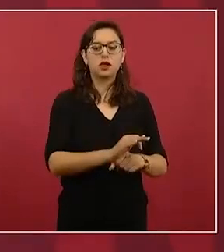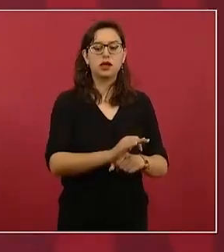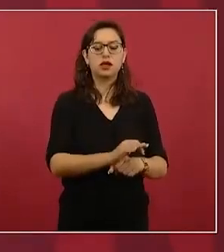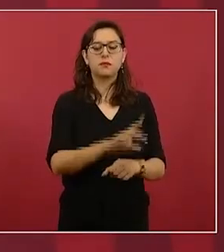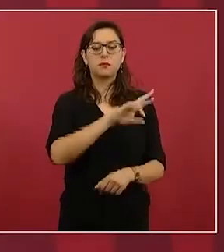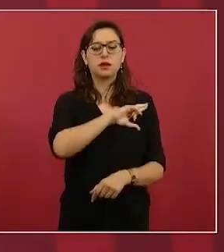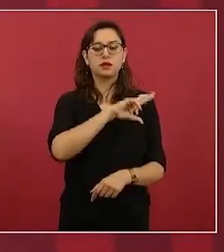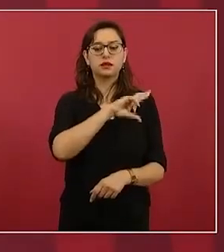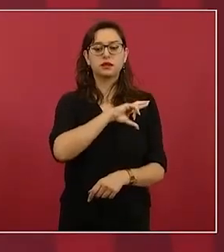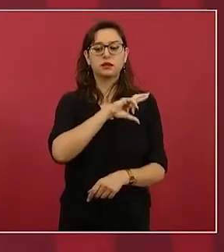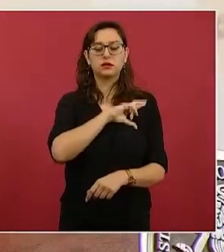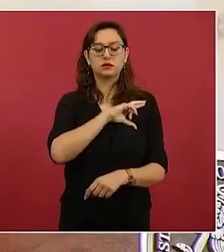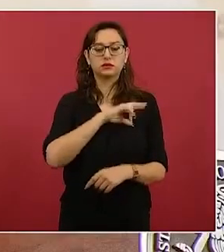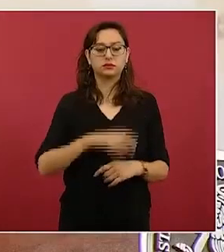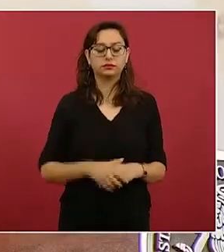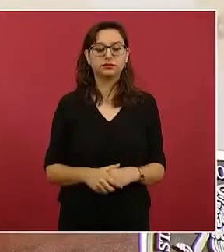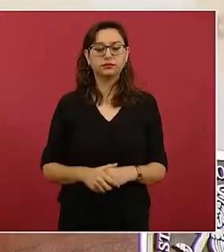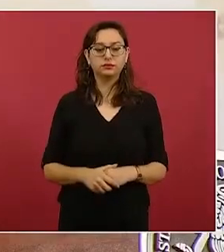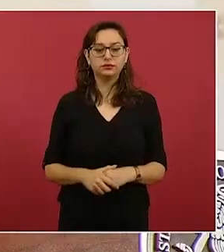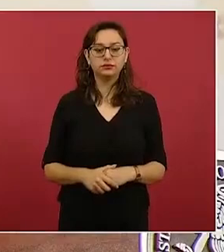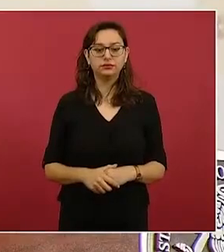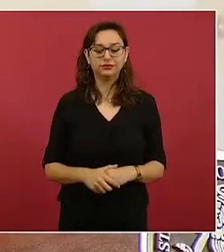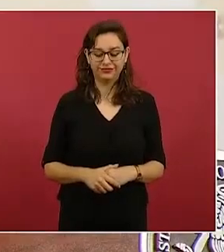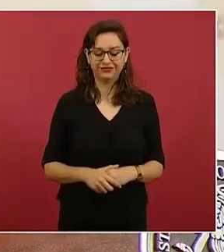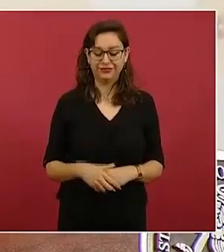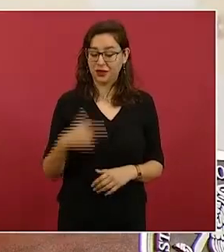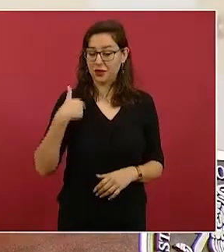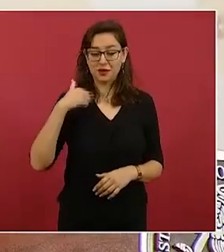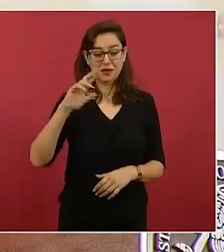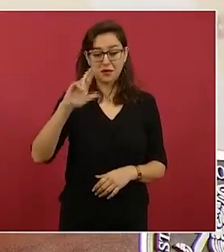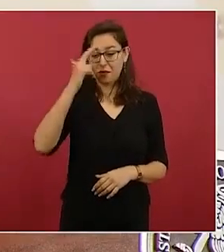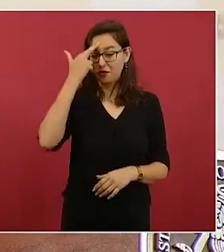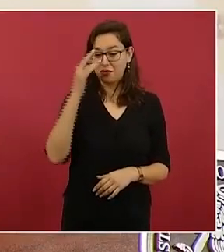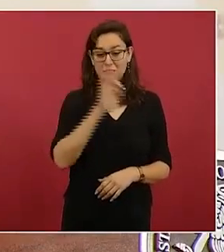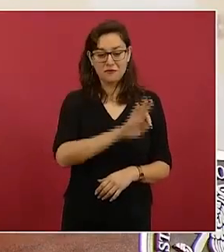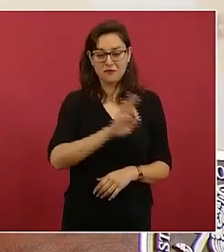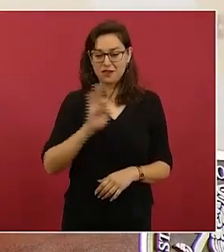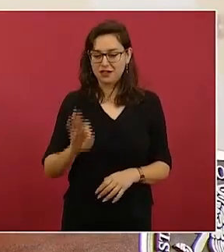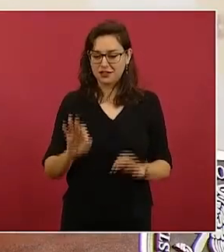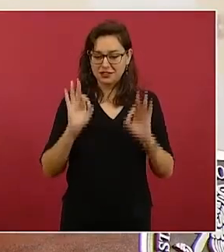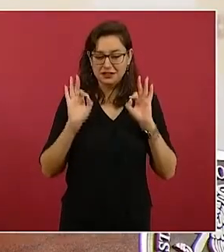Me acuerdo que fue un 12 de diciembre.